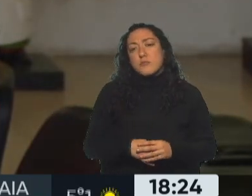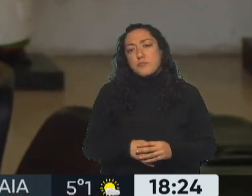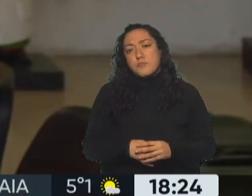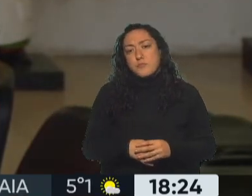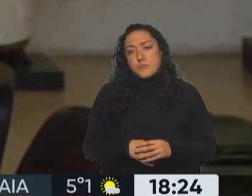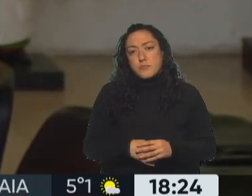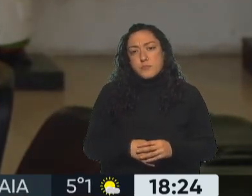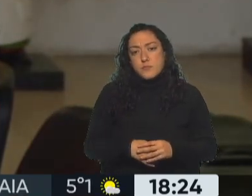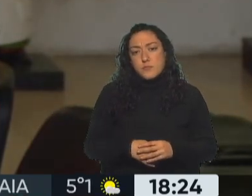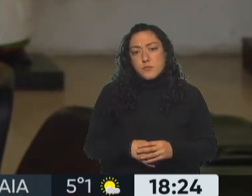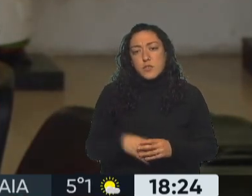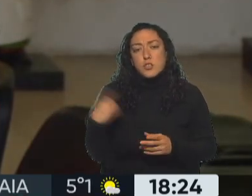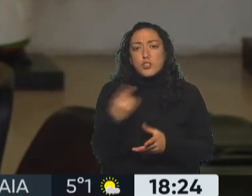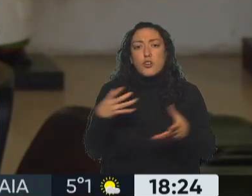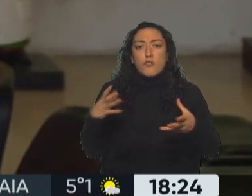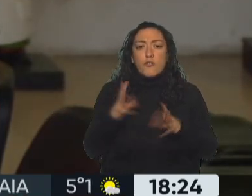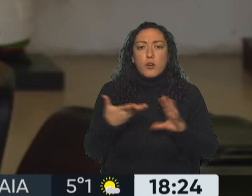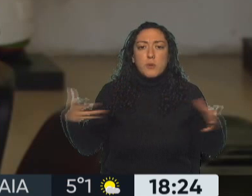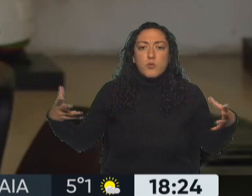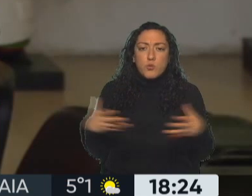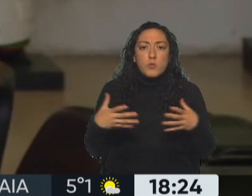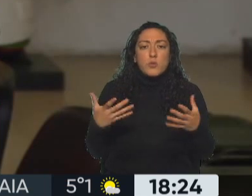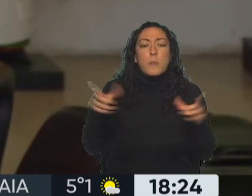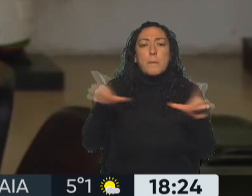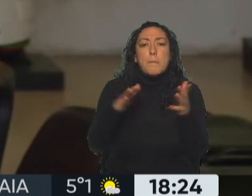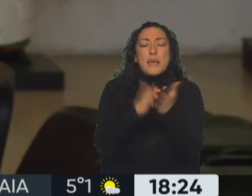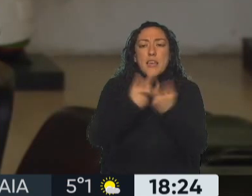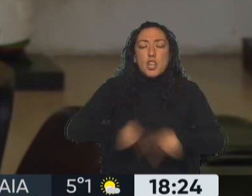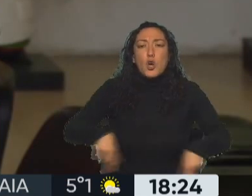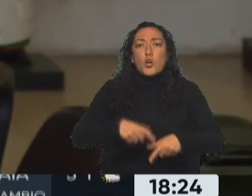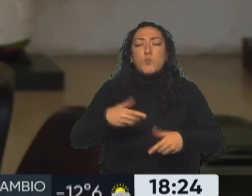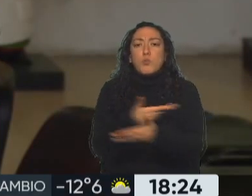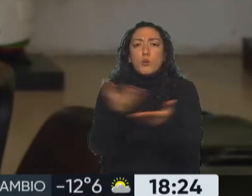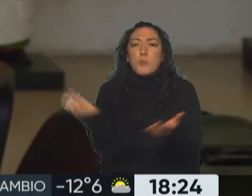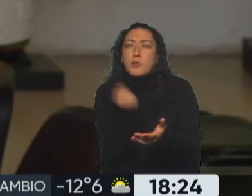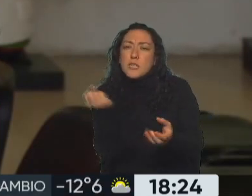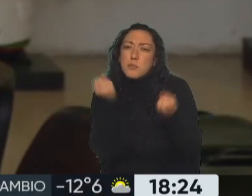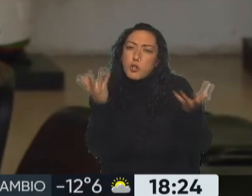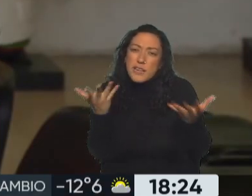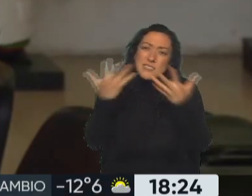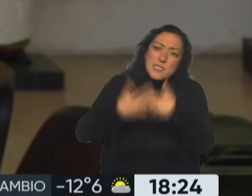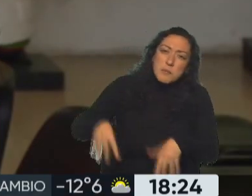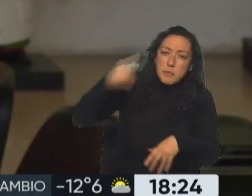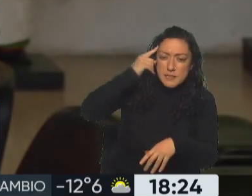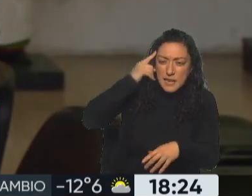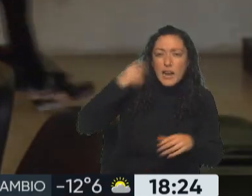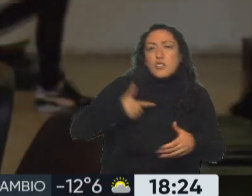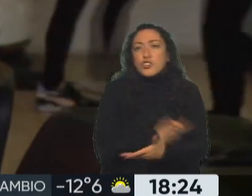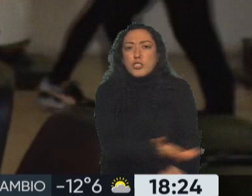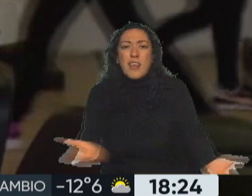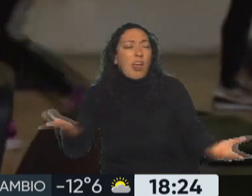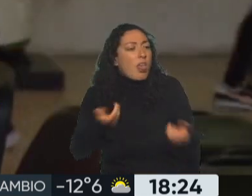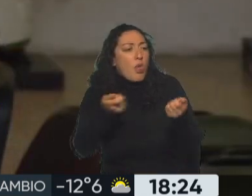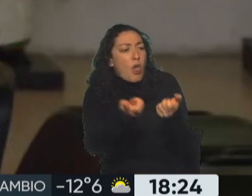poder colectivamente pensar un sistema de medios públicos, por qué son importantes los medios públicos, qué le dan a la sociedad esos medios públicos y